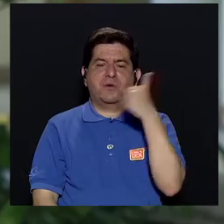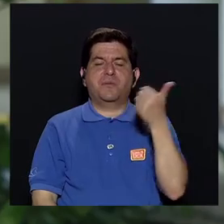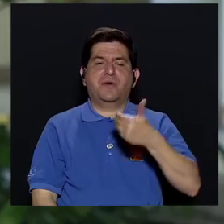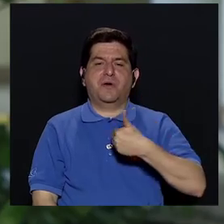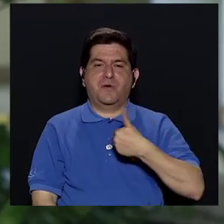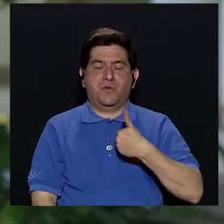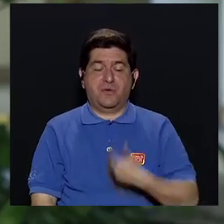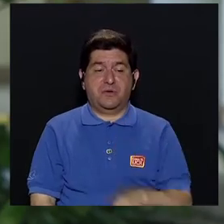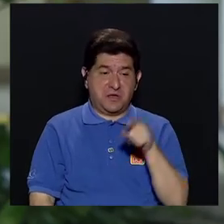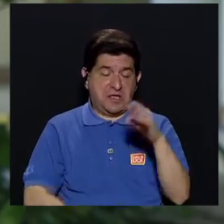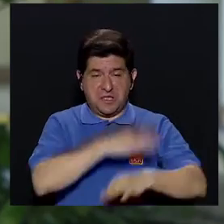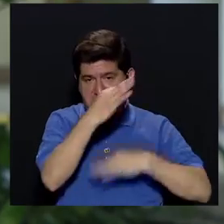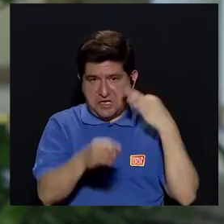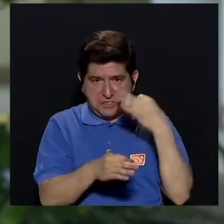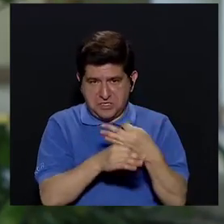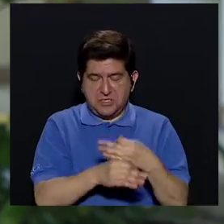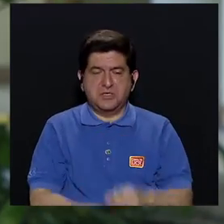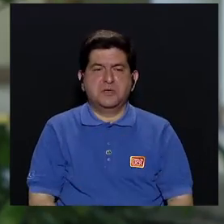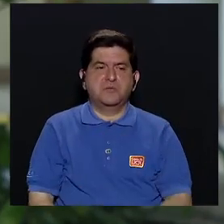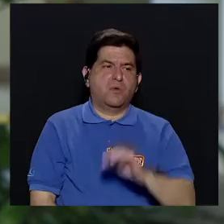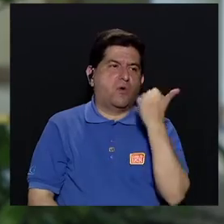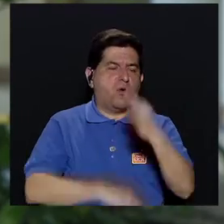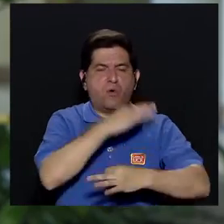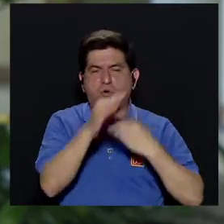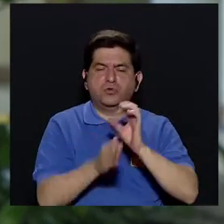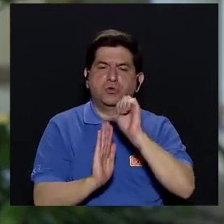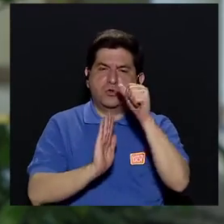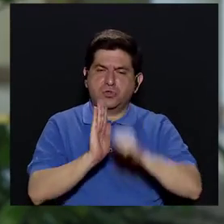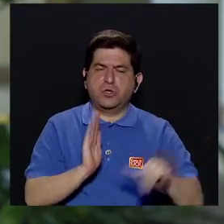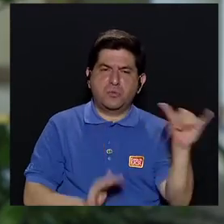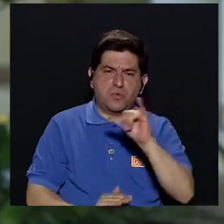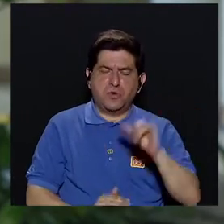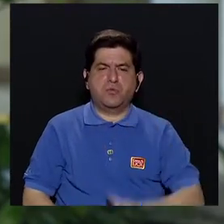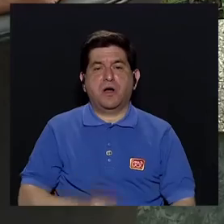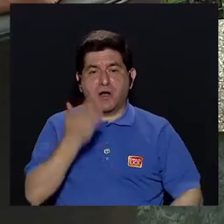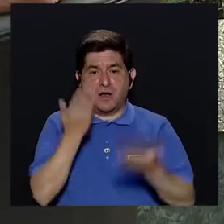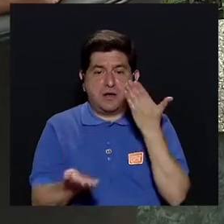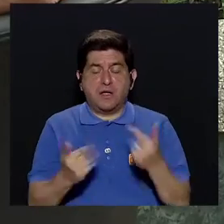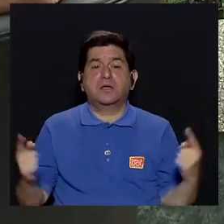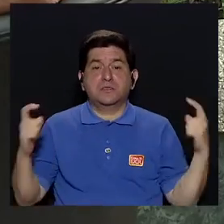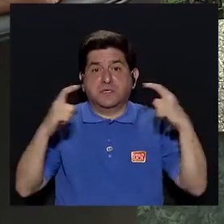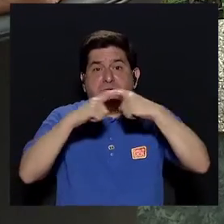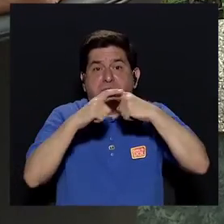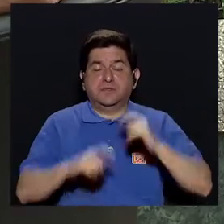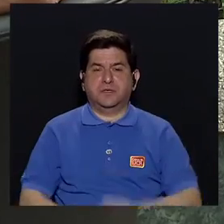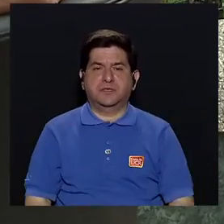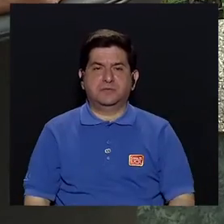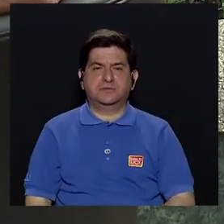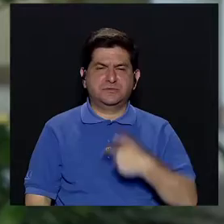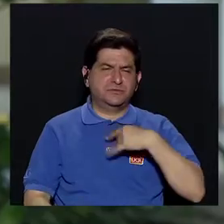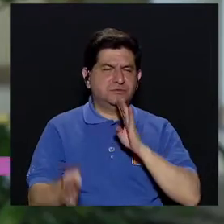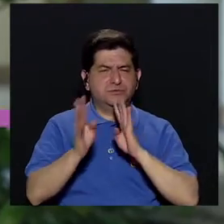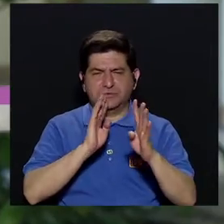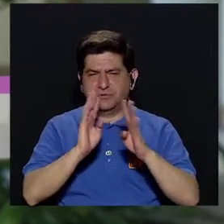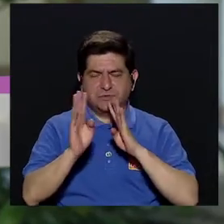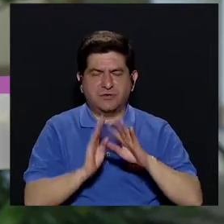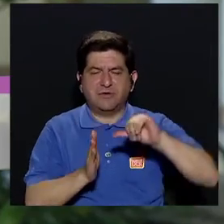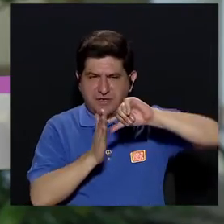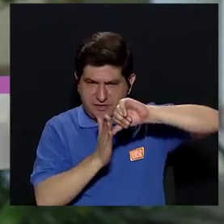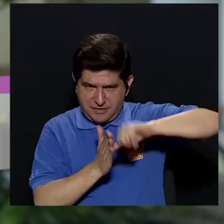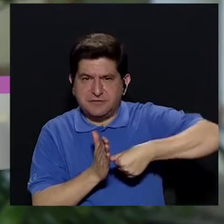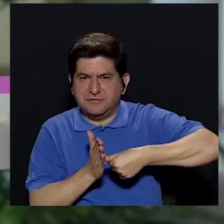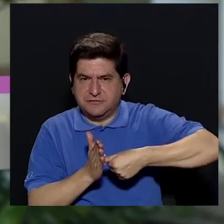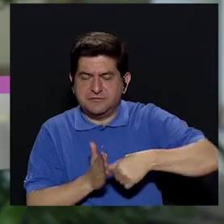posible. En el caso de algo como esto, ¿verdad? Podemos hablar de otro tipo de cirugías también, mucho más. Sí, mucho doctor, más amplias. Yo quería recalcar el hecho de